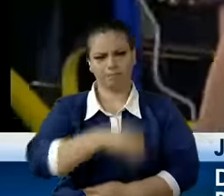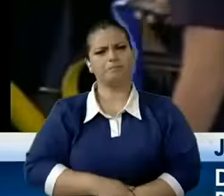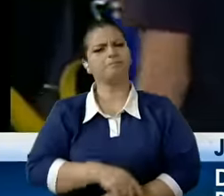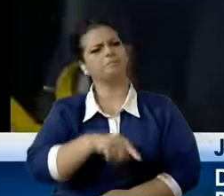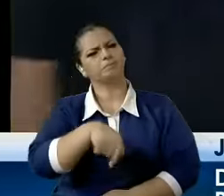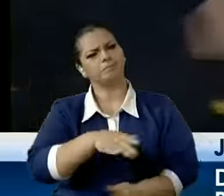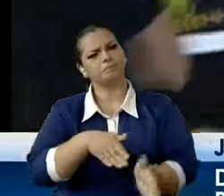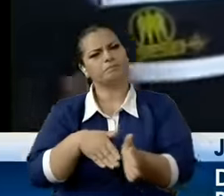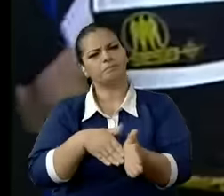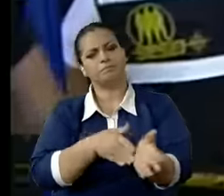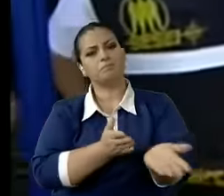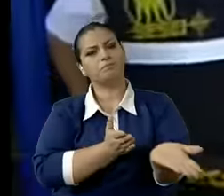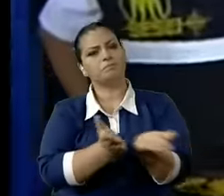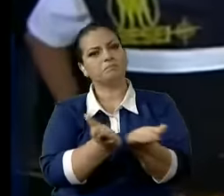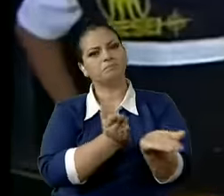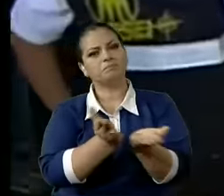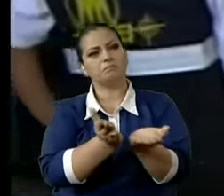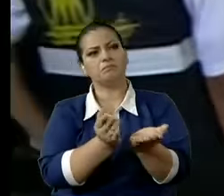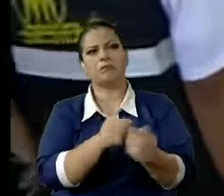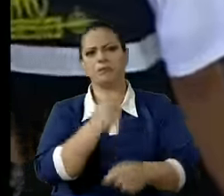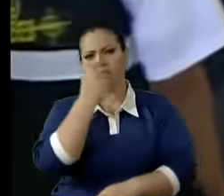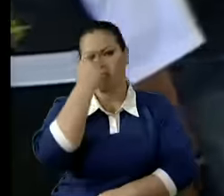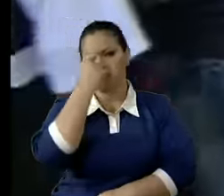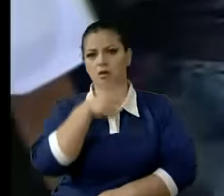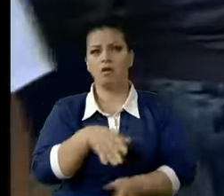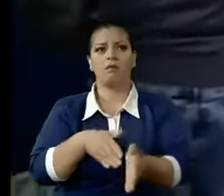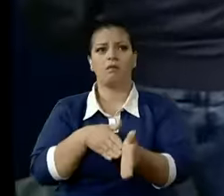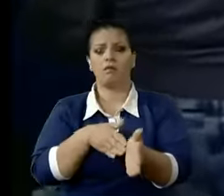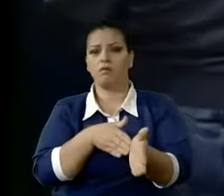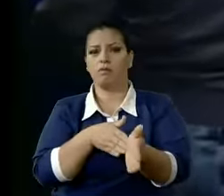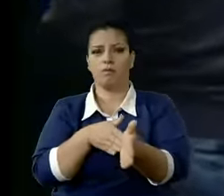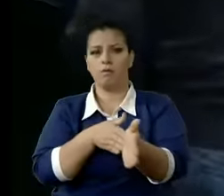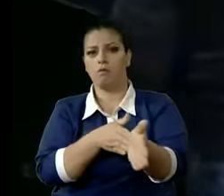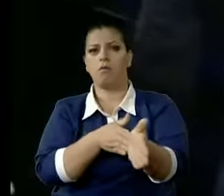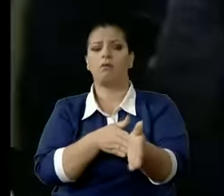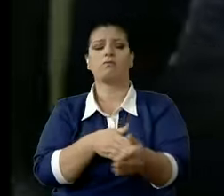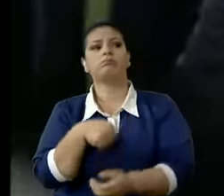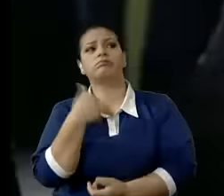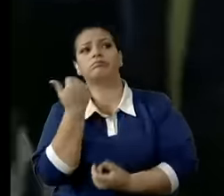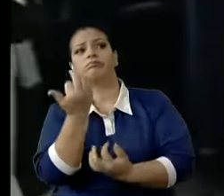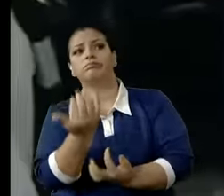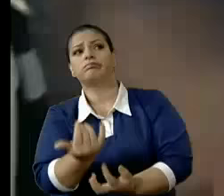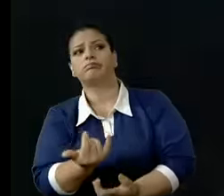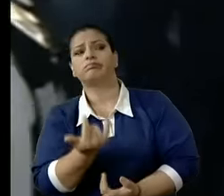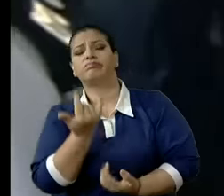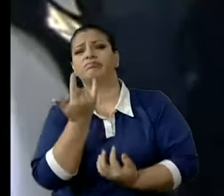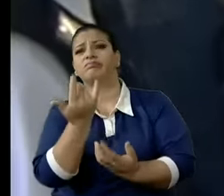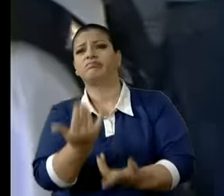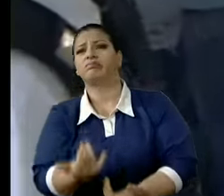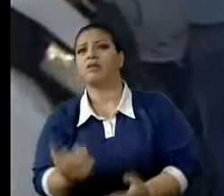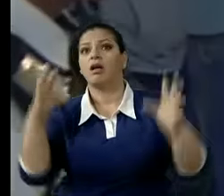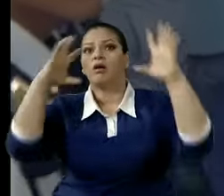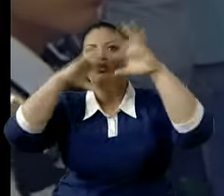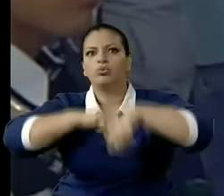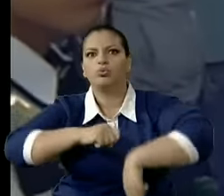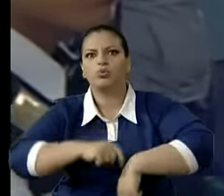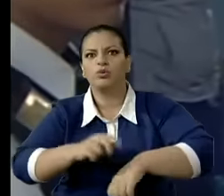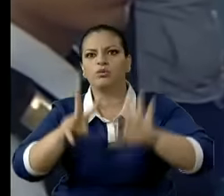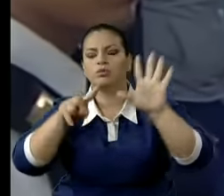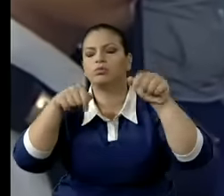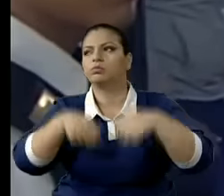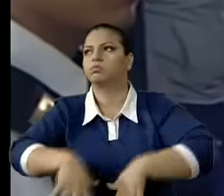aquí, pasar cada rato a los alimentadores para que viva a Pascuales. Aquí a las 7 de la noche para adelante es un caos.